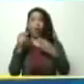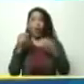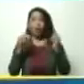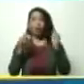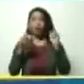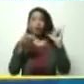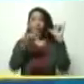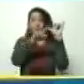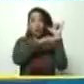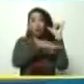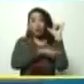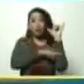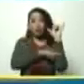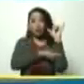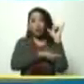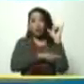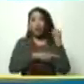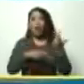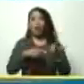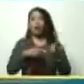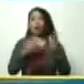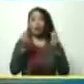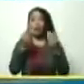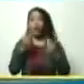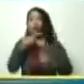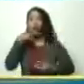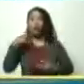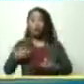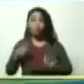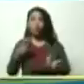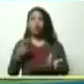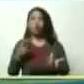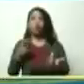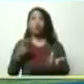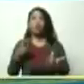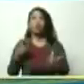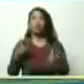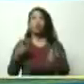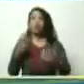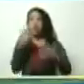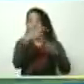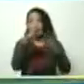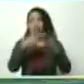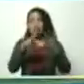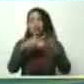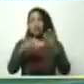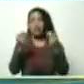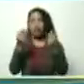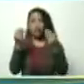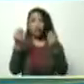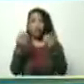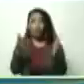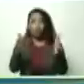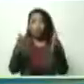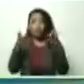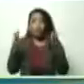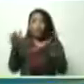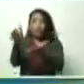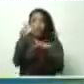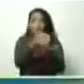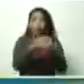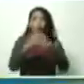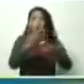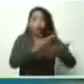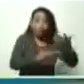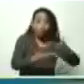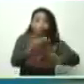en rublos riqueza en petro riqueza riqueza platica que circule en